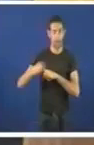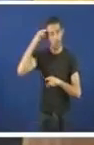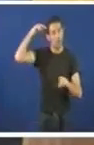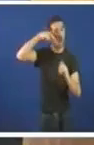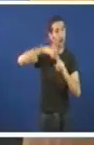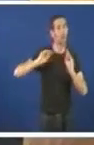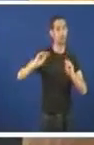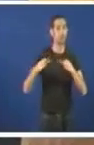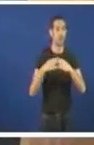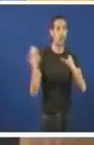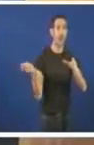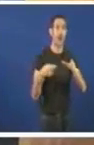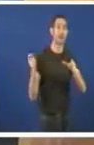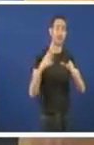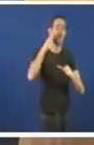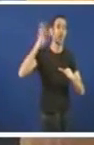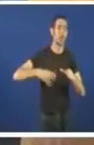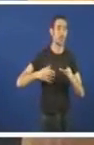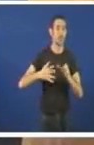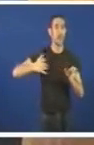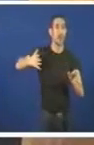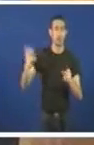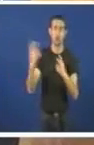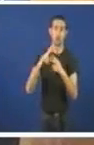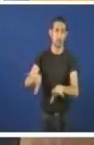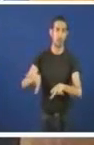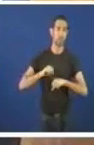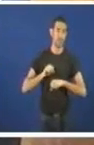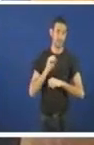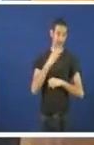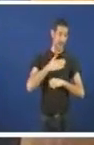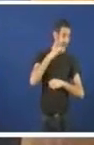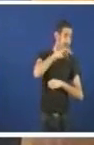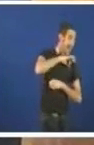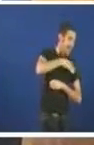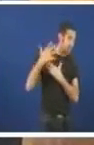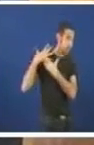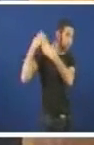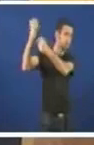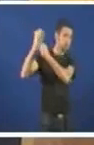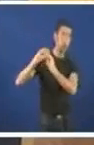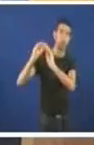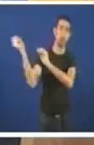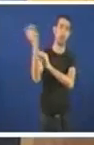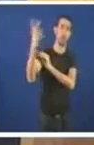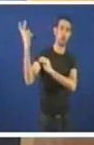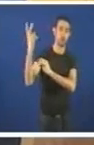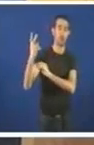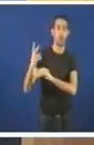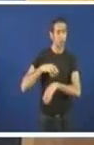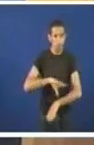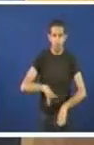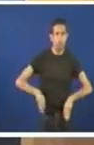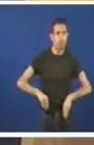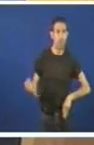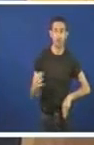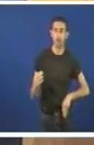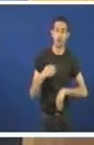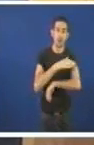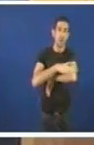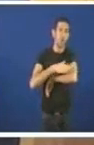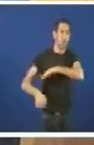franceses e holandeses se queden coa cuota de mercado galego. E o que non é de recibo é a súa pasividade e a do goberno central